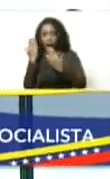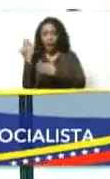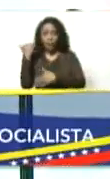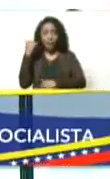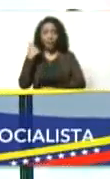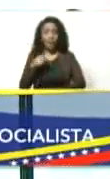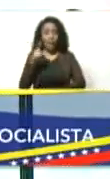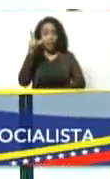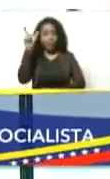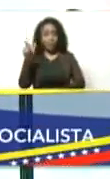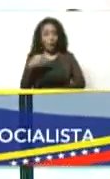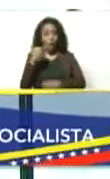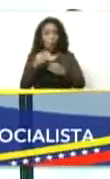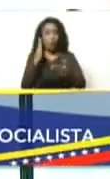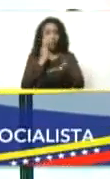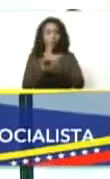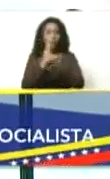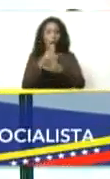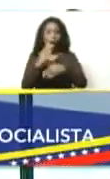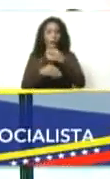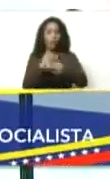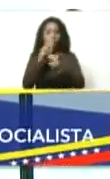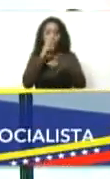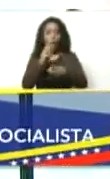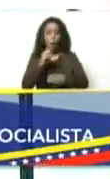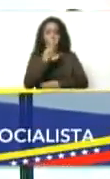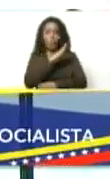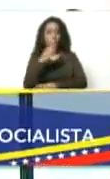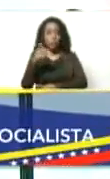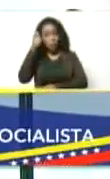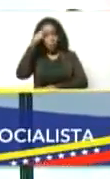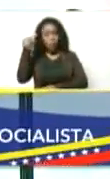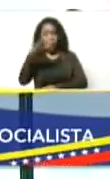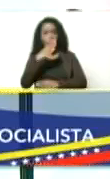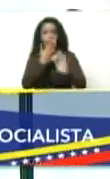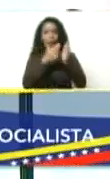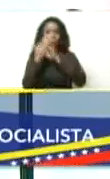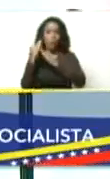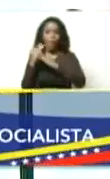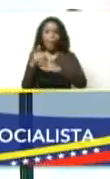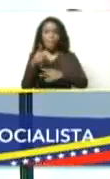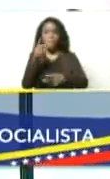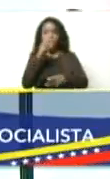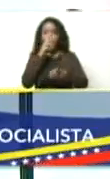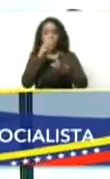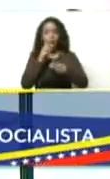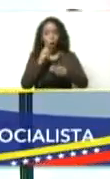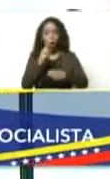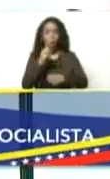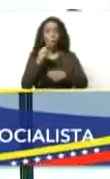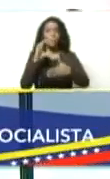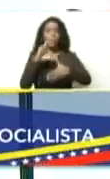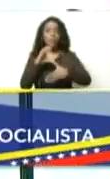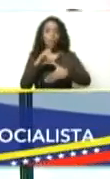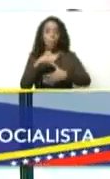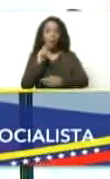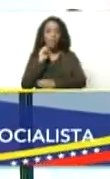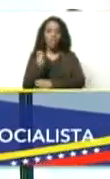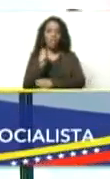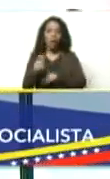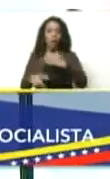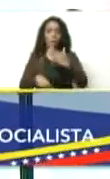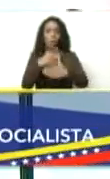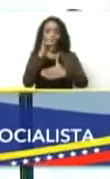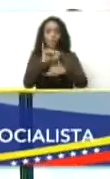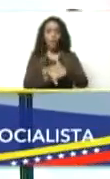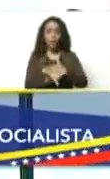ser, como así ha sido definido, Banco Bicentenario de las Comunas. Banco Bicentenario para financiar los